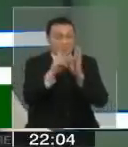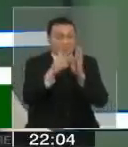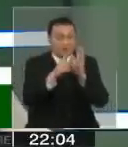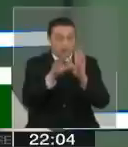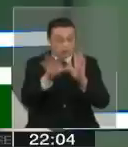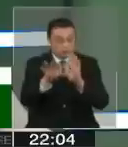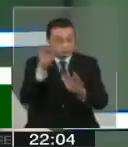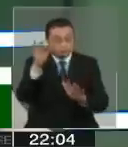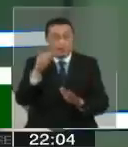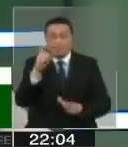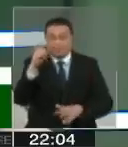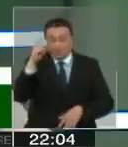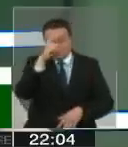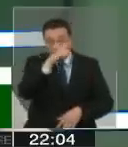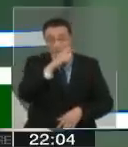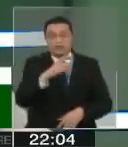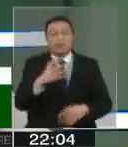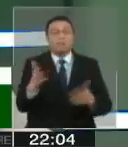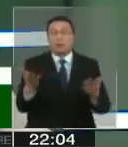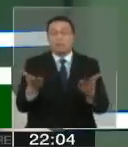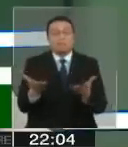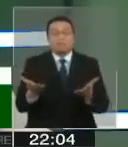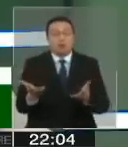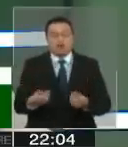diagnosticados. Uh-huh. Porque